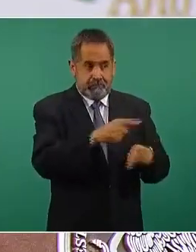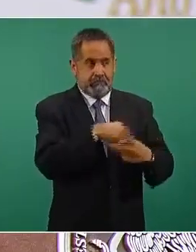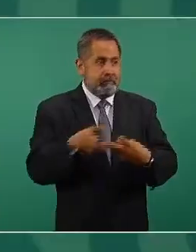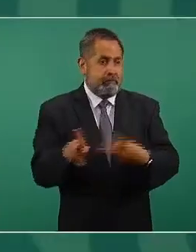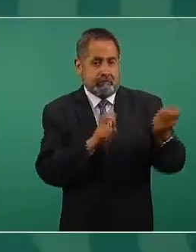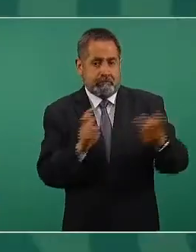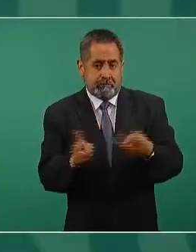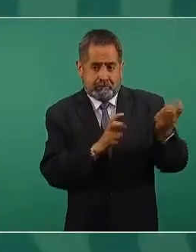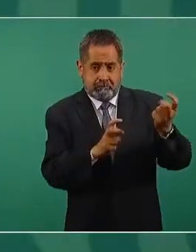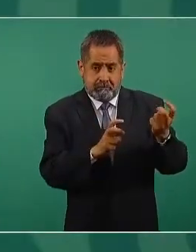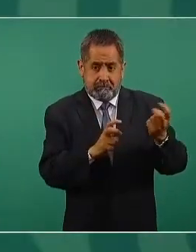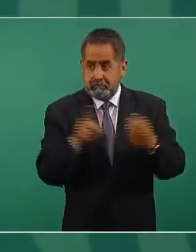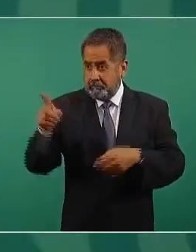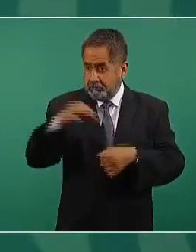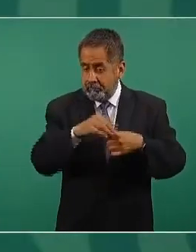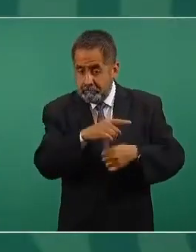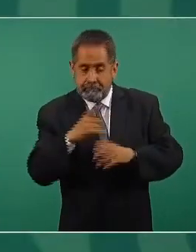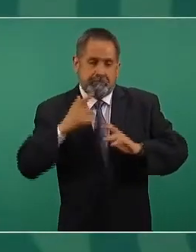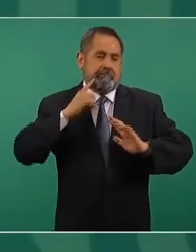saqueadores,